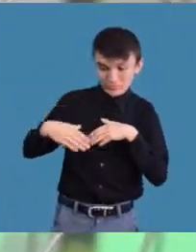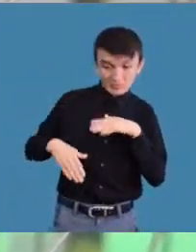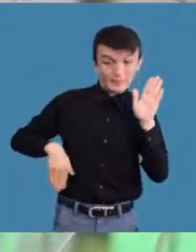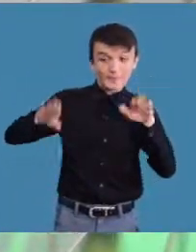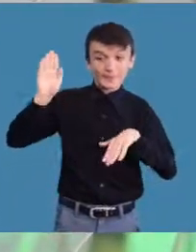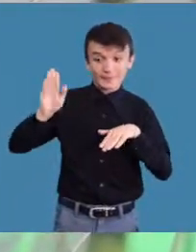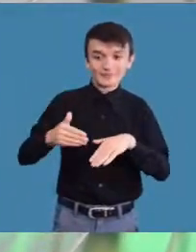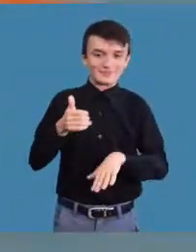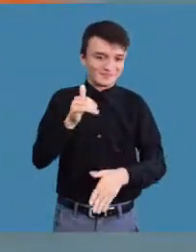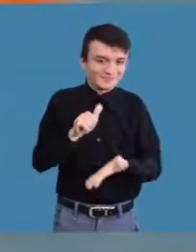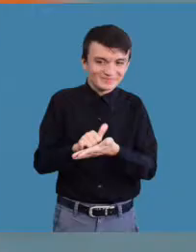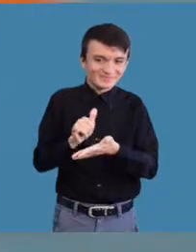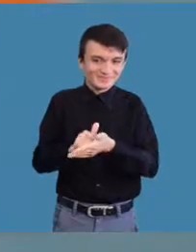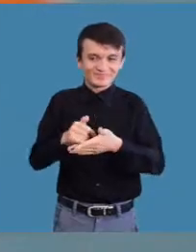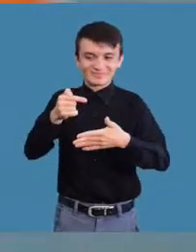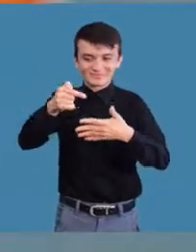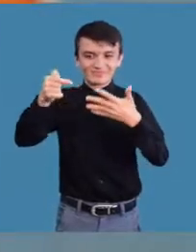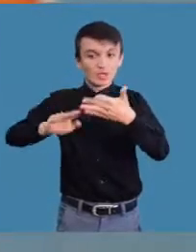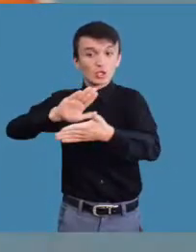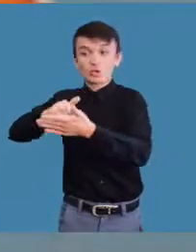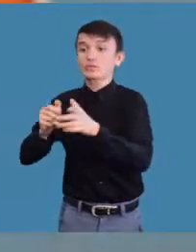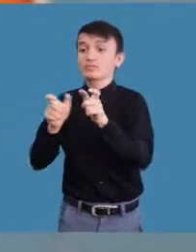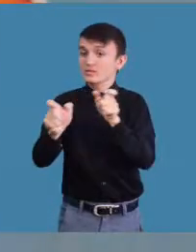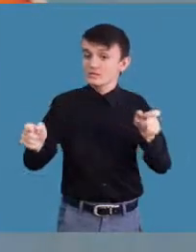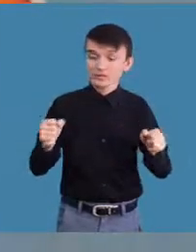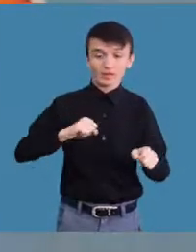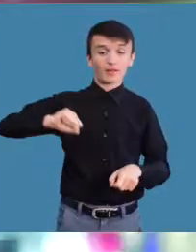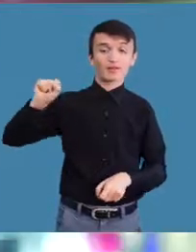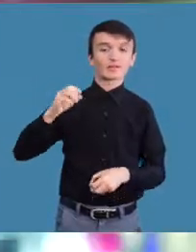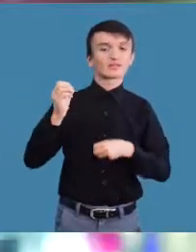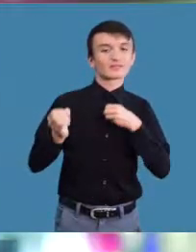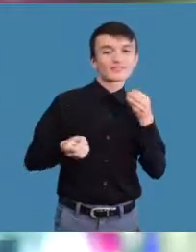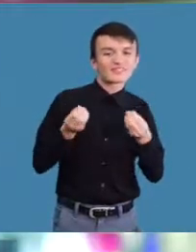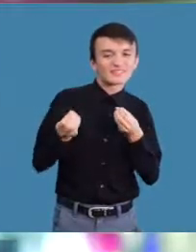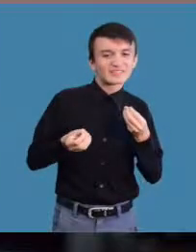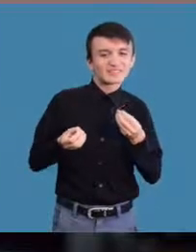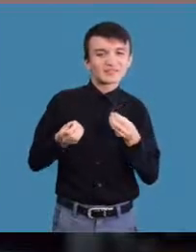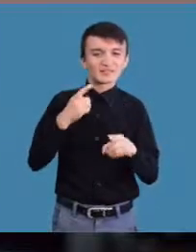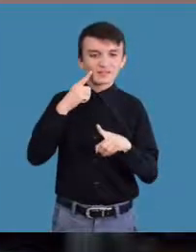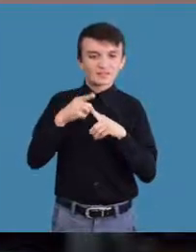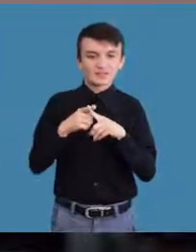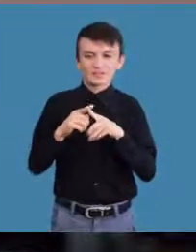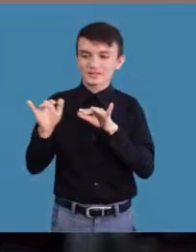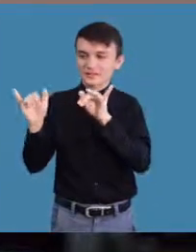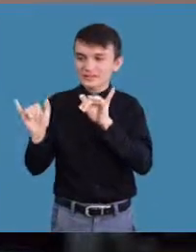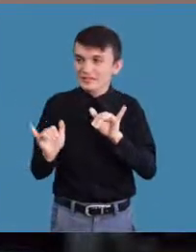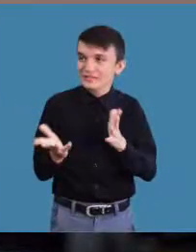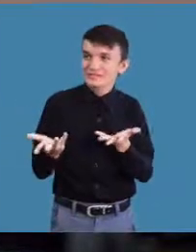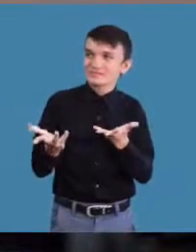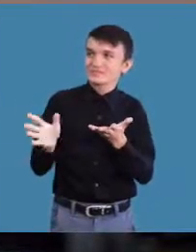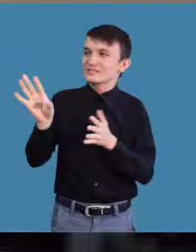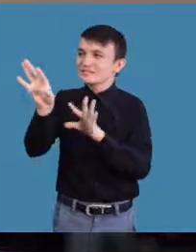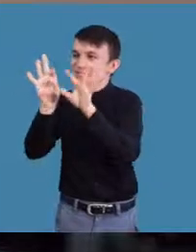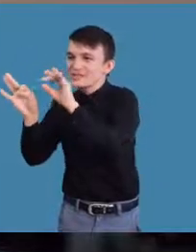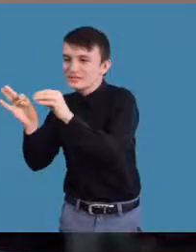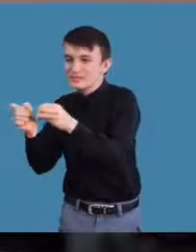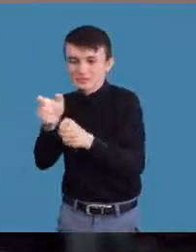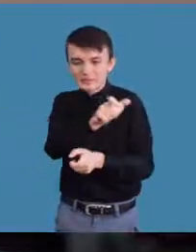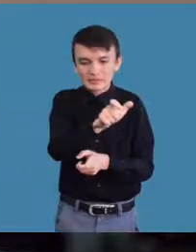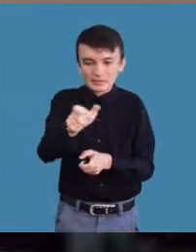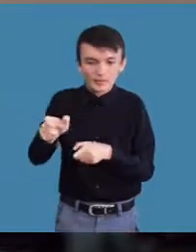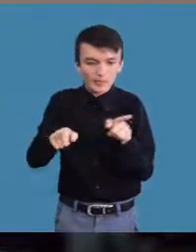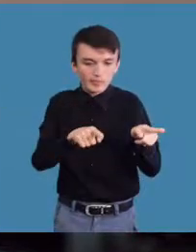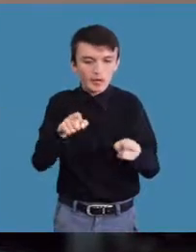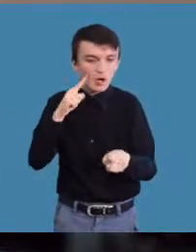gana el premio mayor y así sucesivamente. Todos son ganadores. Lo que hacemos con el sorteo es clasificar a